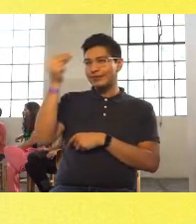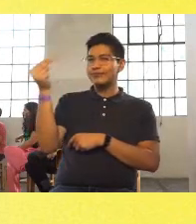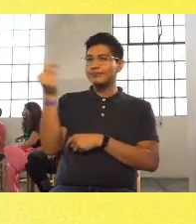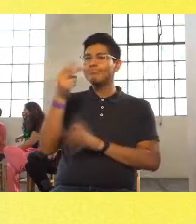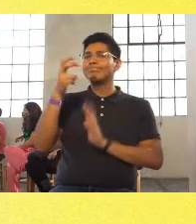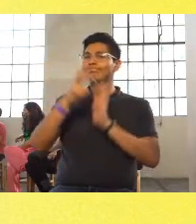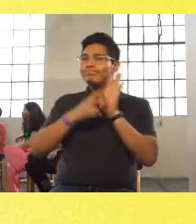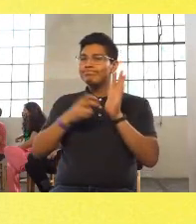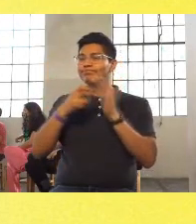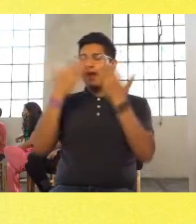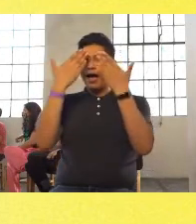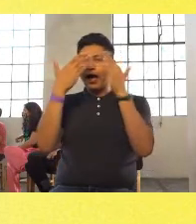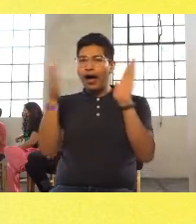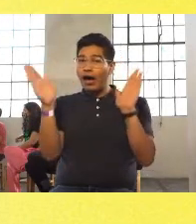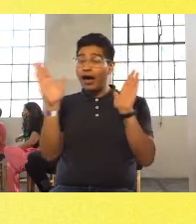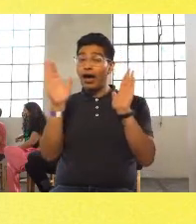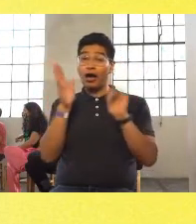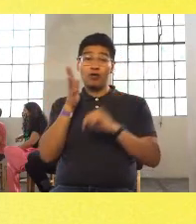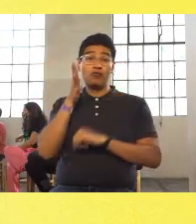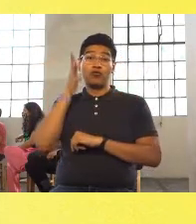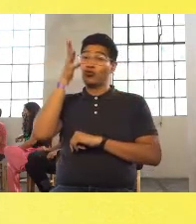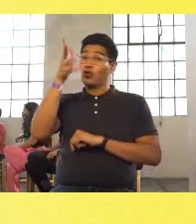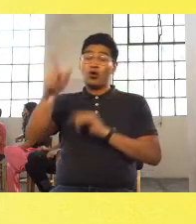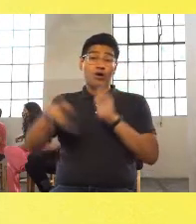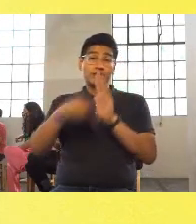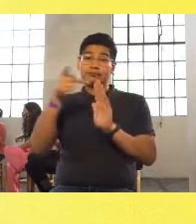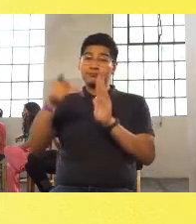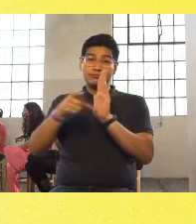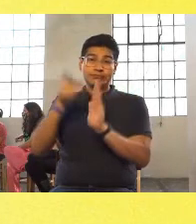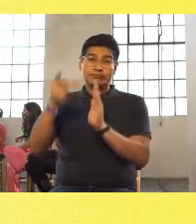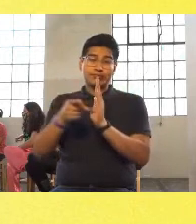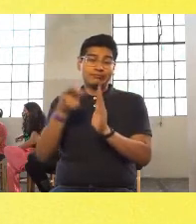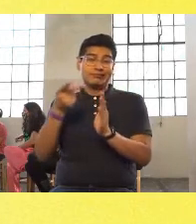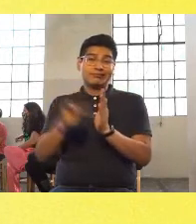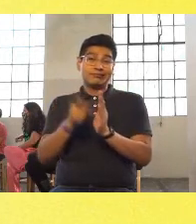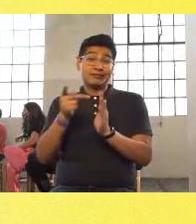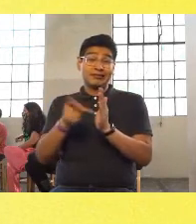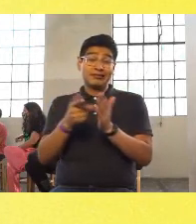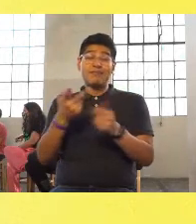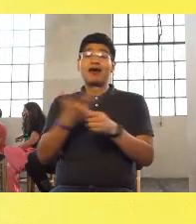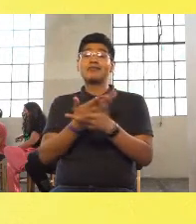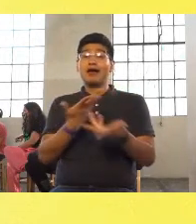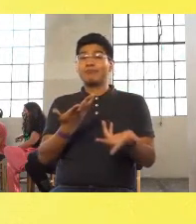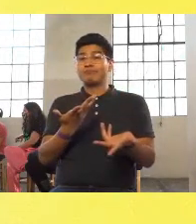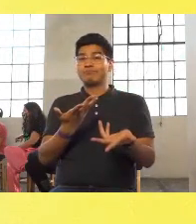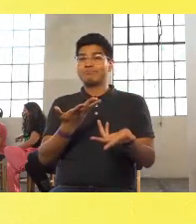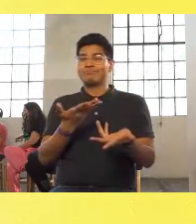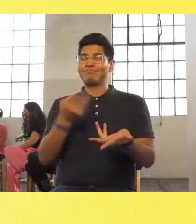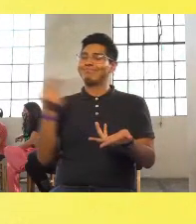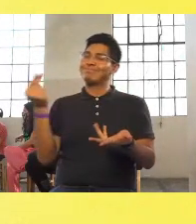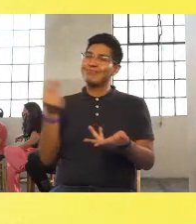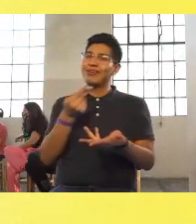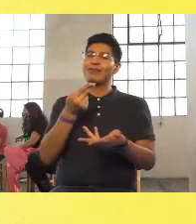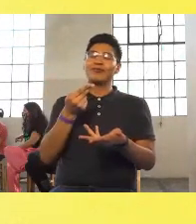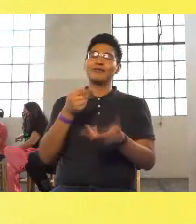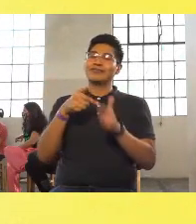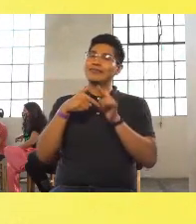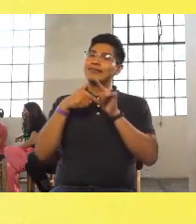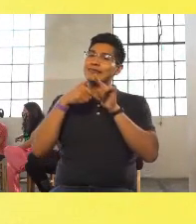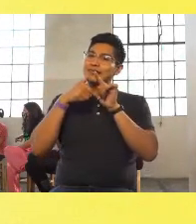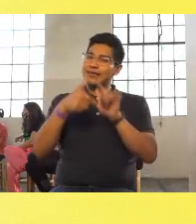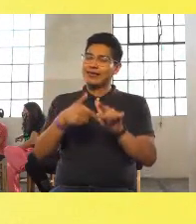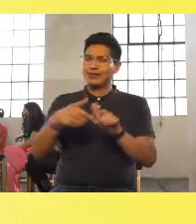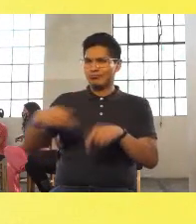cosas, pero no va a dejar de pasar, y eso tampoco puede ser una limitante. Nada más intentar no vivir con tanta